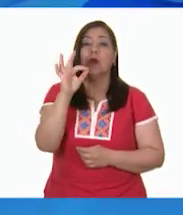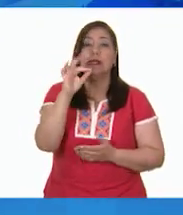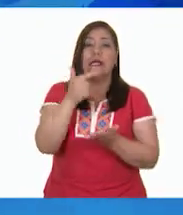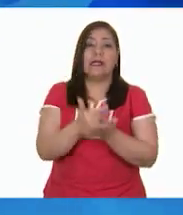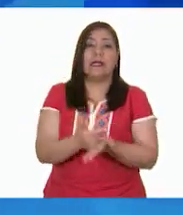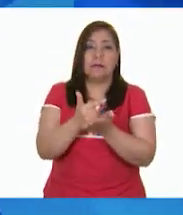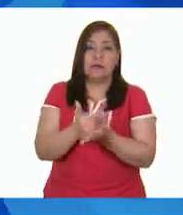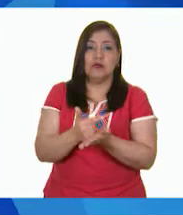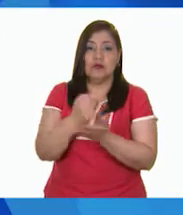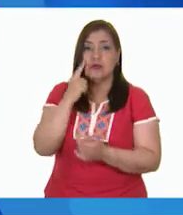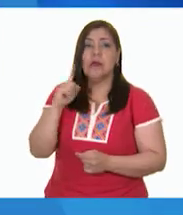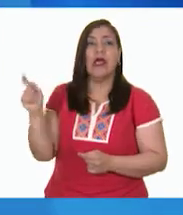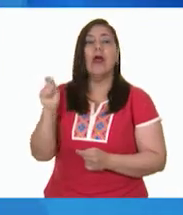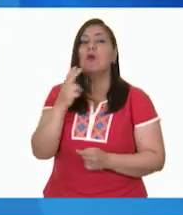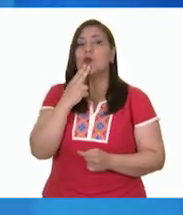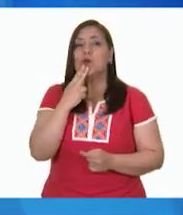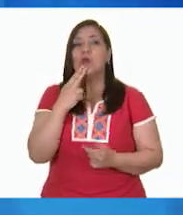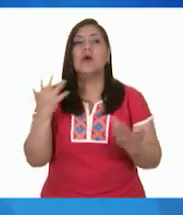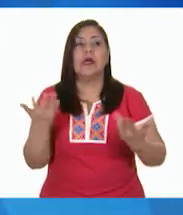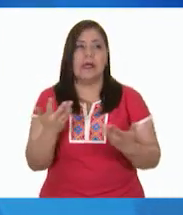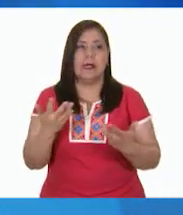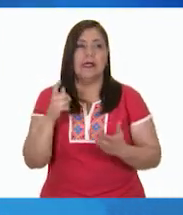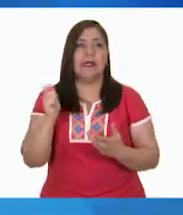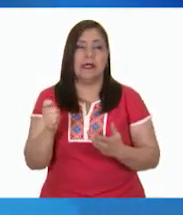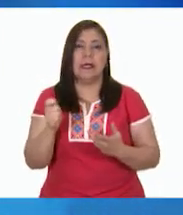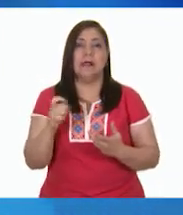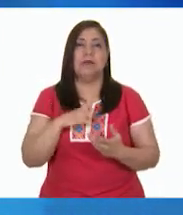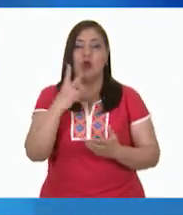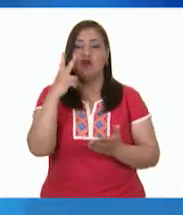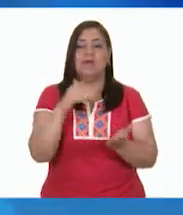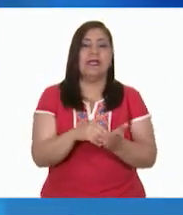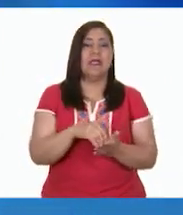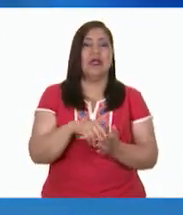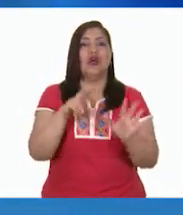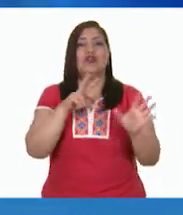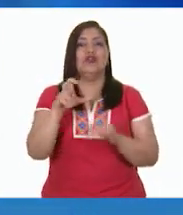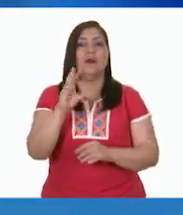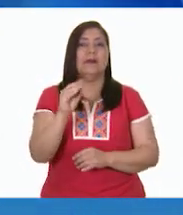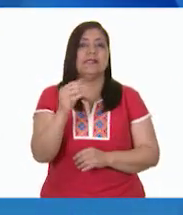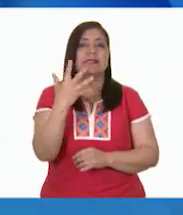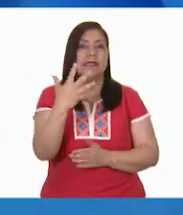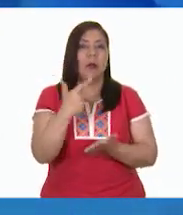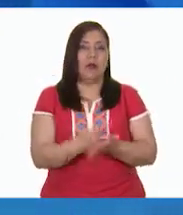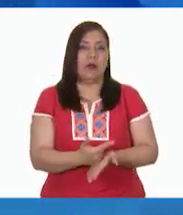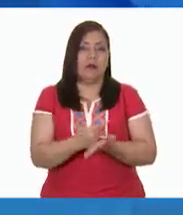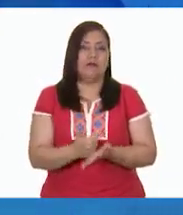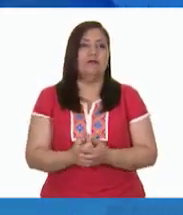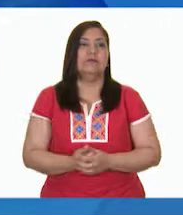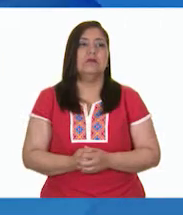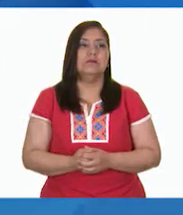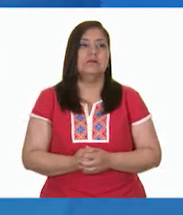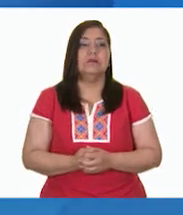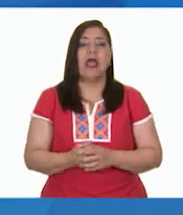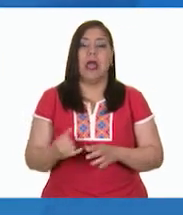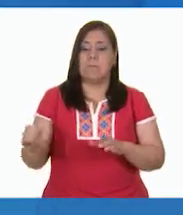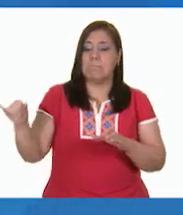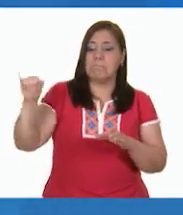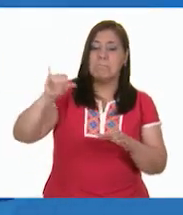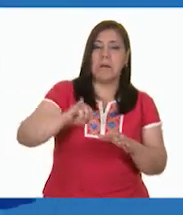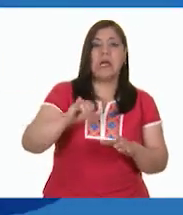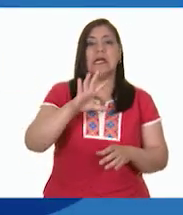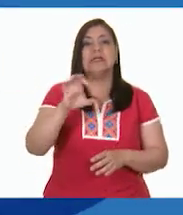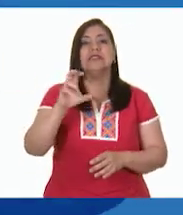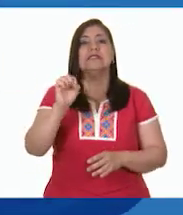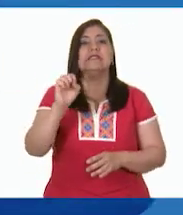Y para esto vamos a usar nuestra base, que son 2,895 gramos. vamos a usar